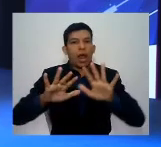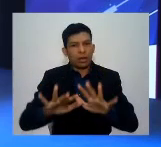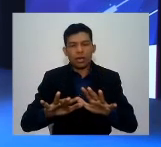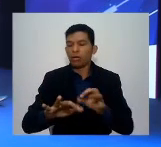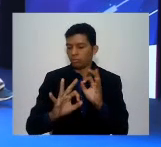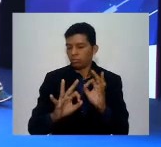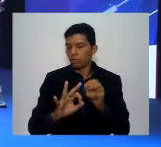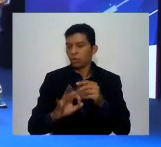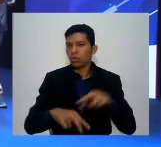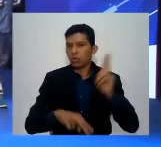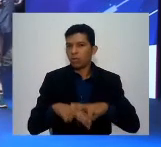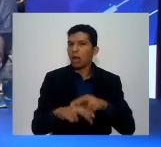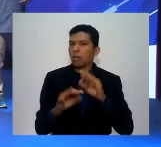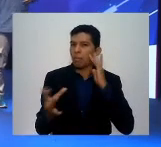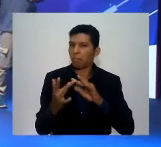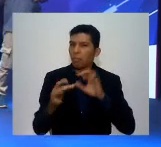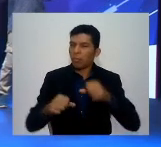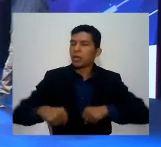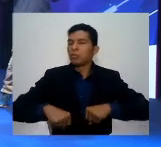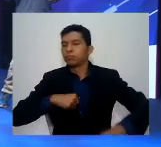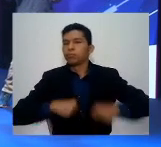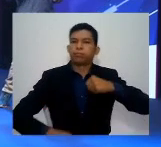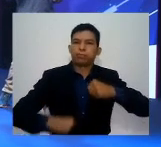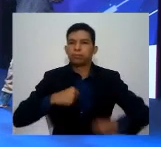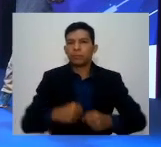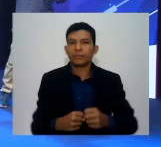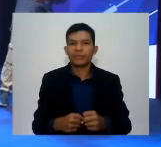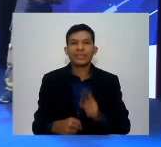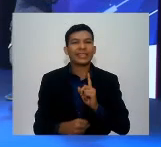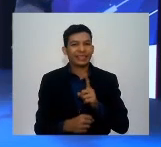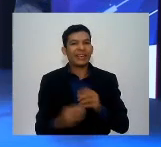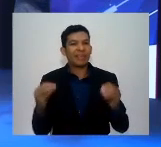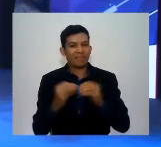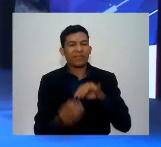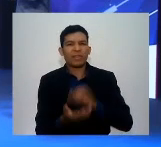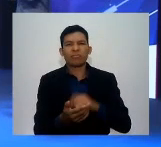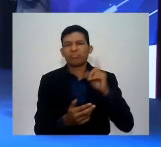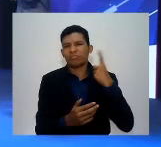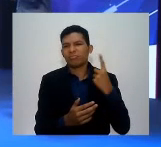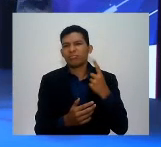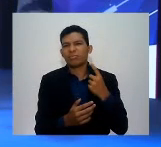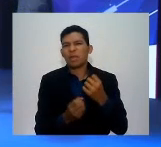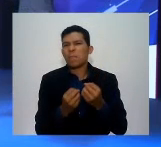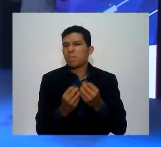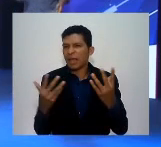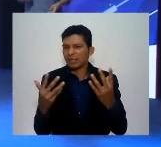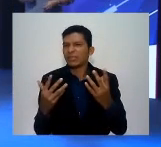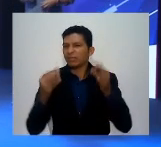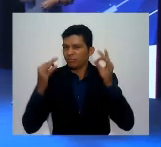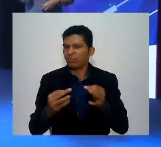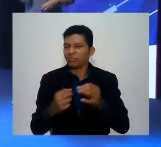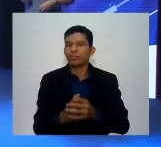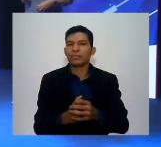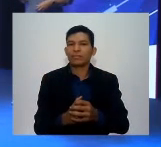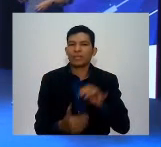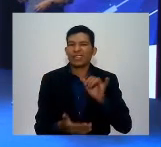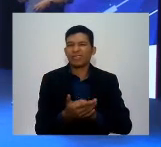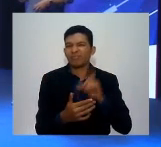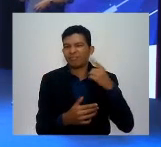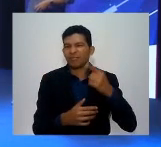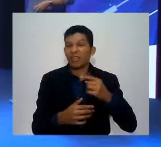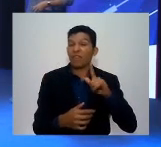Y eso muchas veces obedece a que los bebés tienen apnea del sueño o están en alguna posición en que no pueden respirar bien.